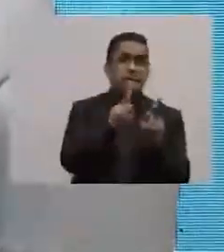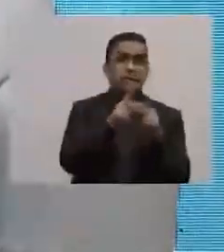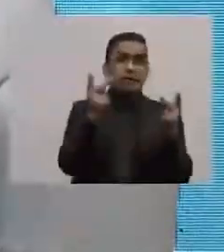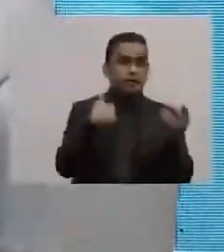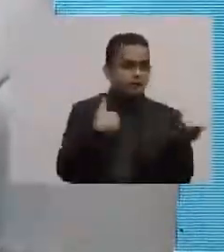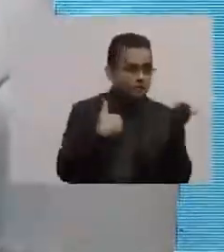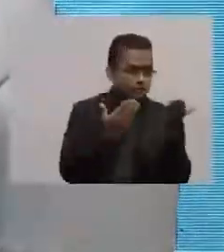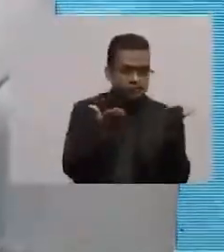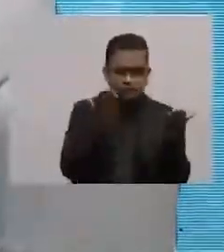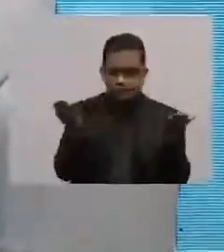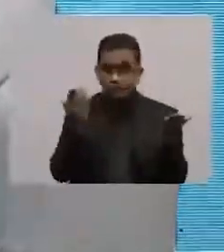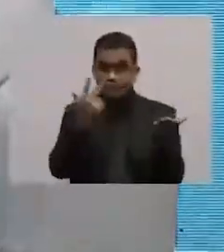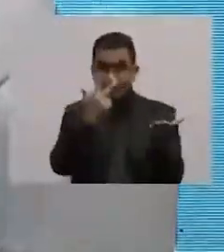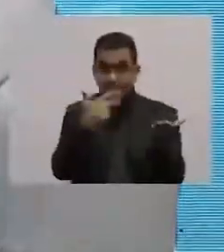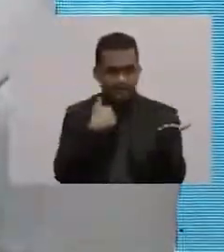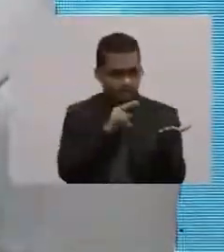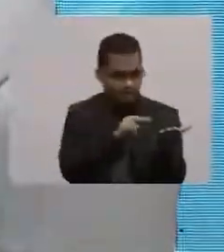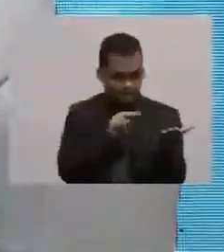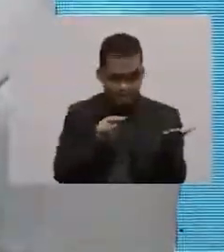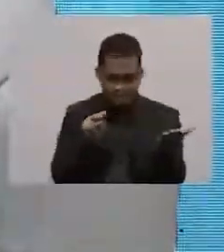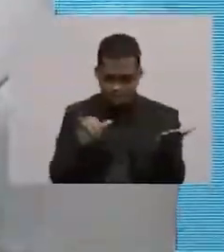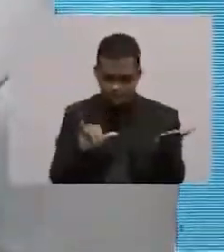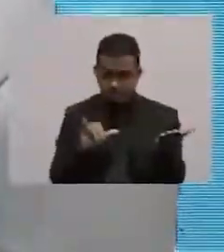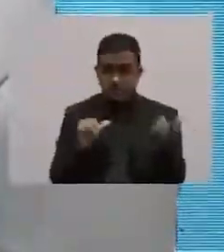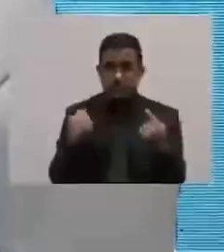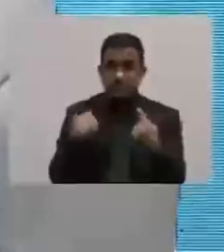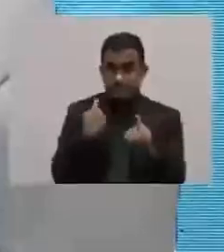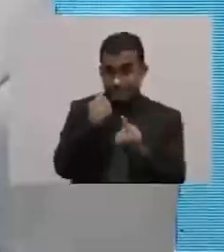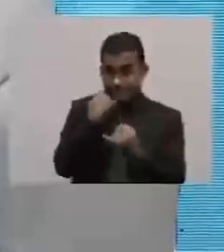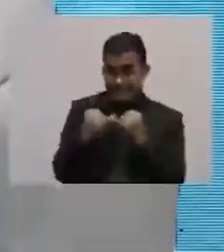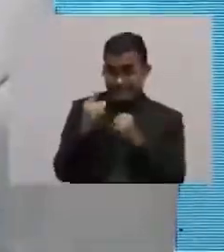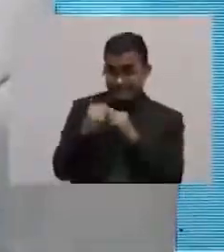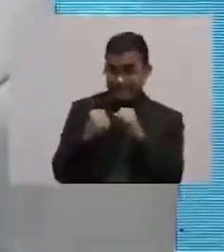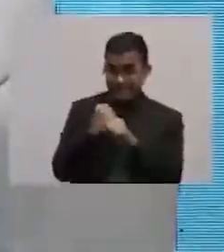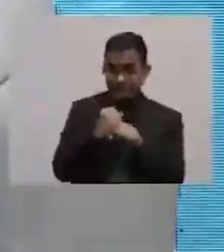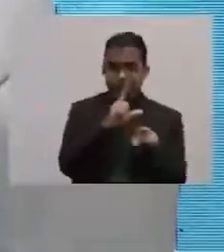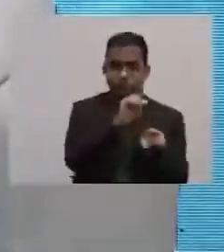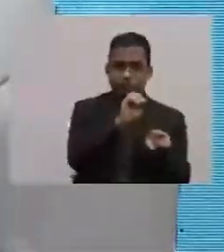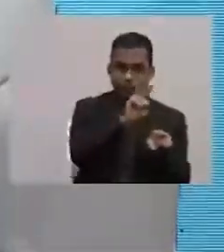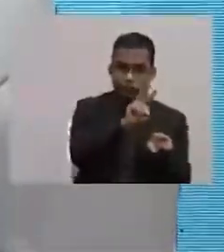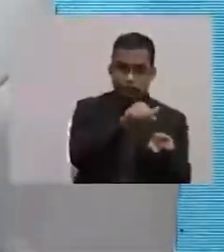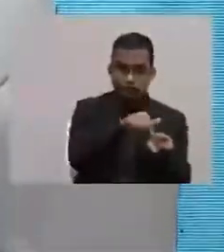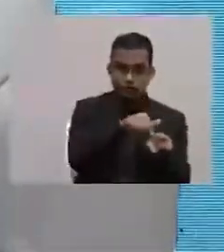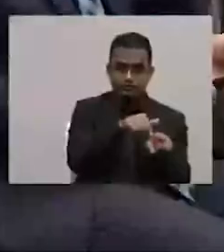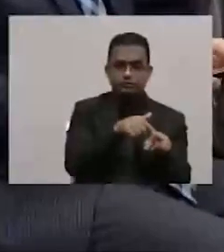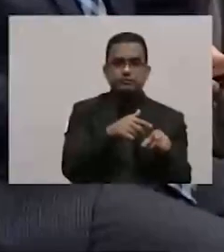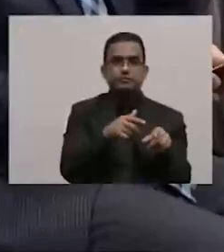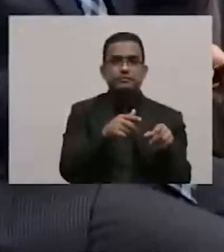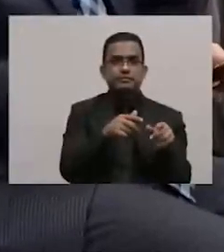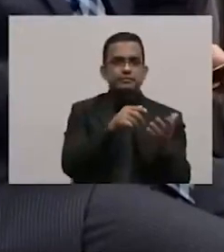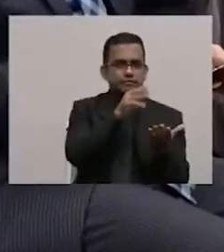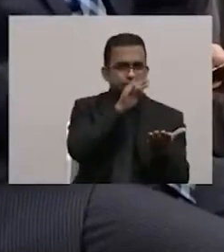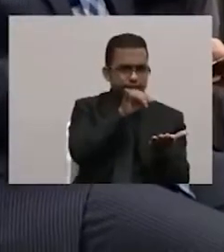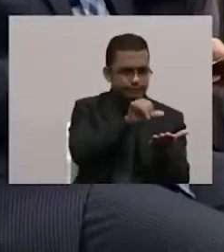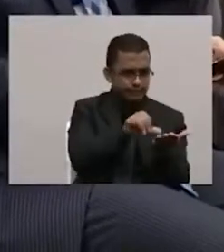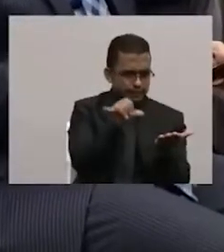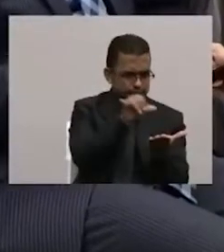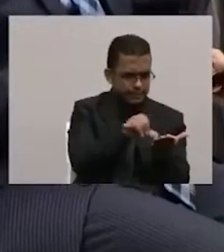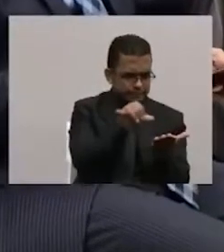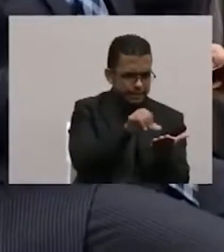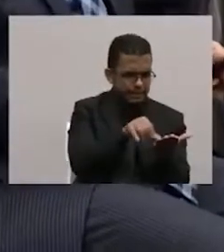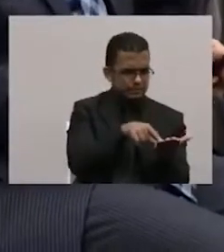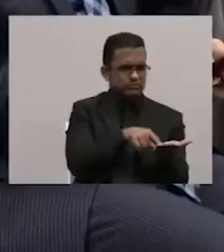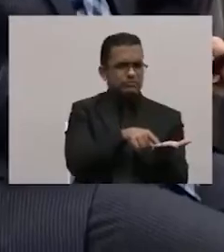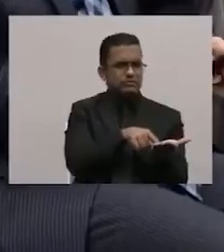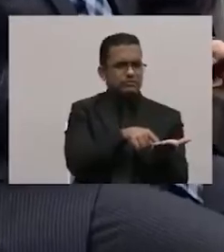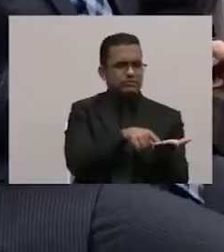y usted lo coge, y durante los últimos 20 años entonces, estamos hablando del año 2002, había hablado prácticamente la misma gente. Entonces, ¿es